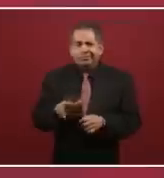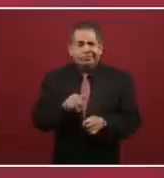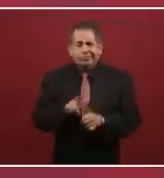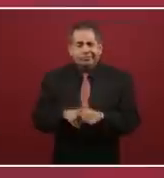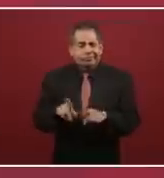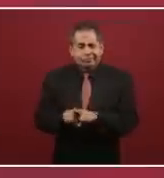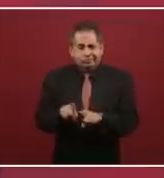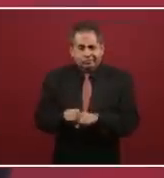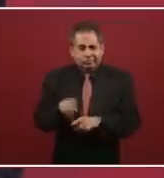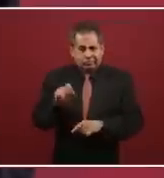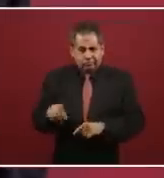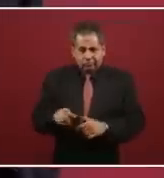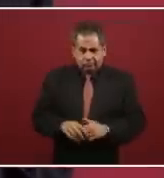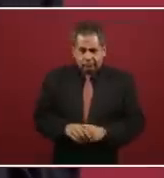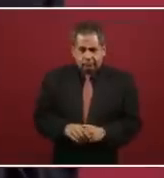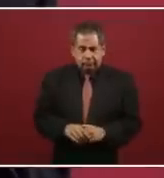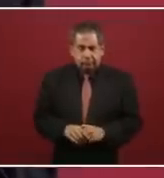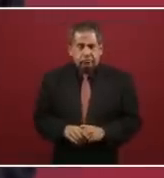lo de